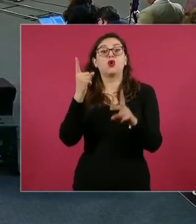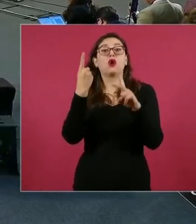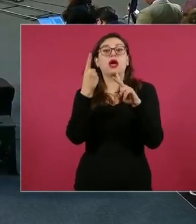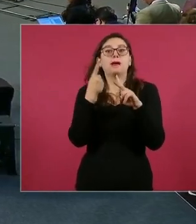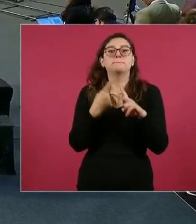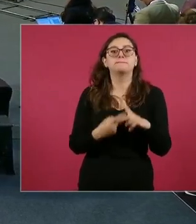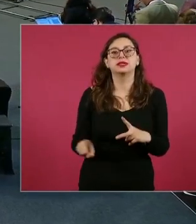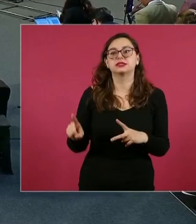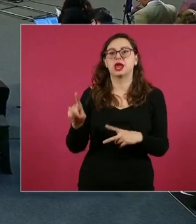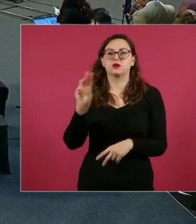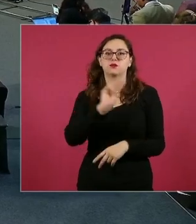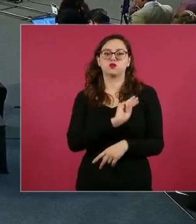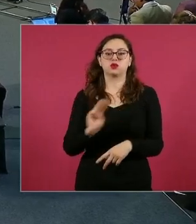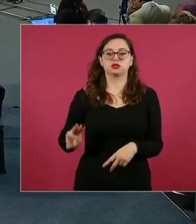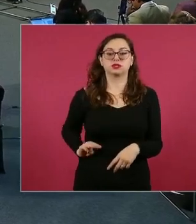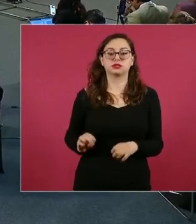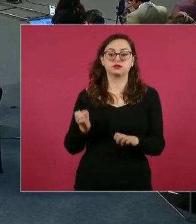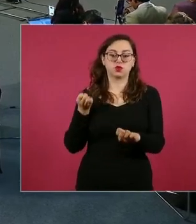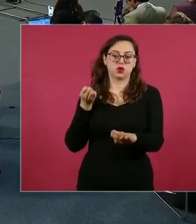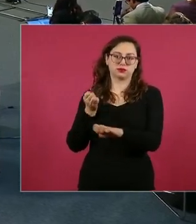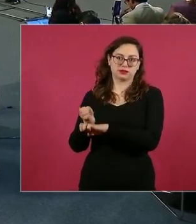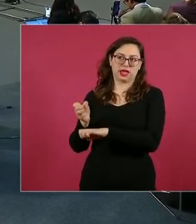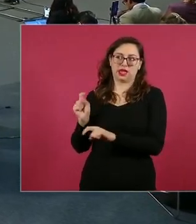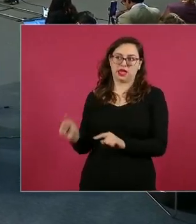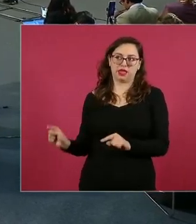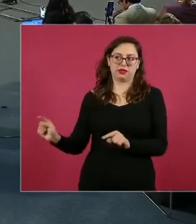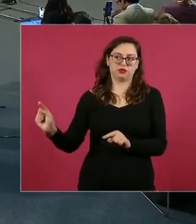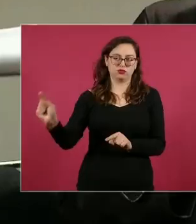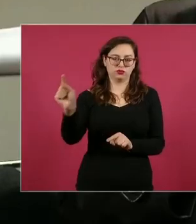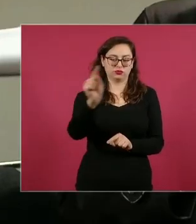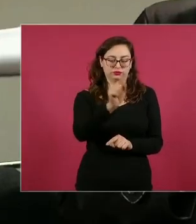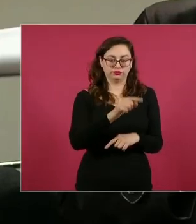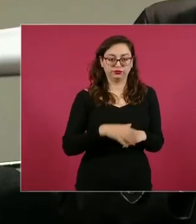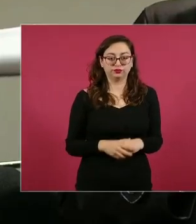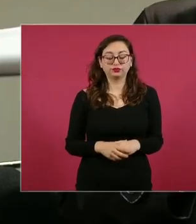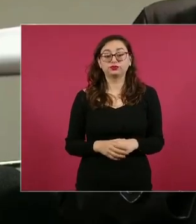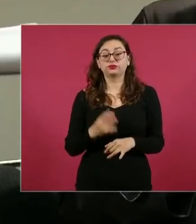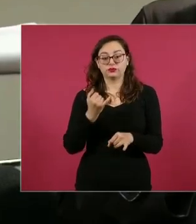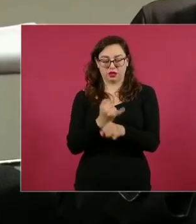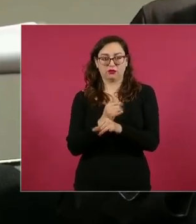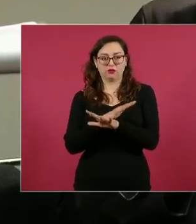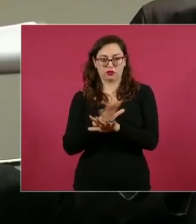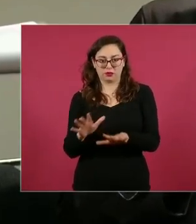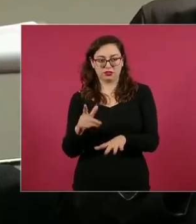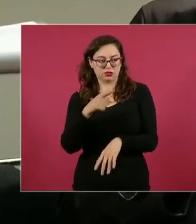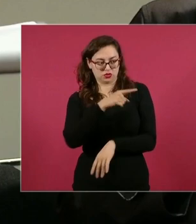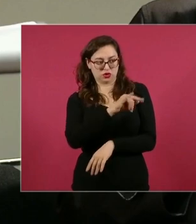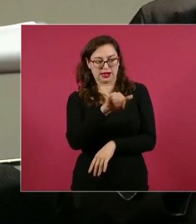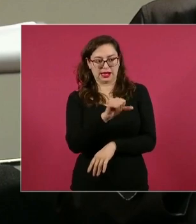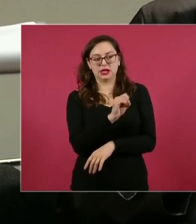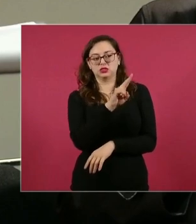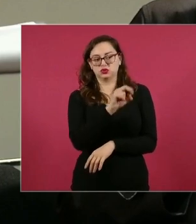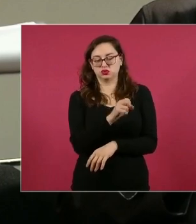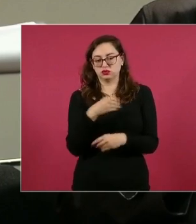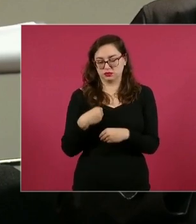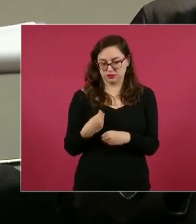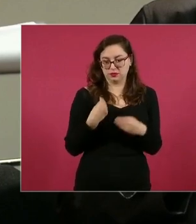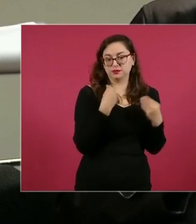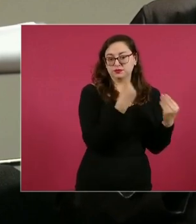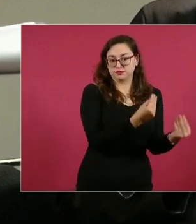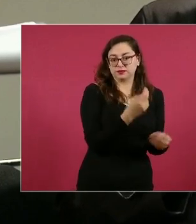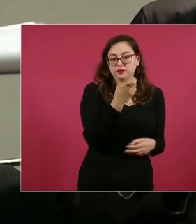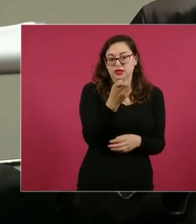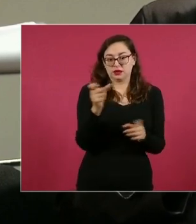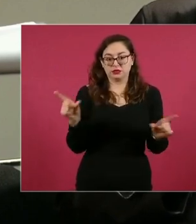Estados la información yo se la se la comparto vía Jesús y esa sería mi participación y me